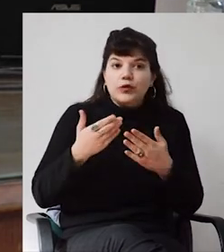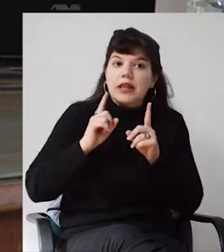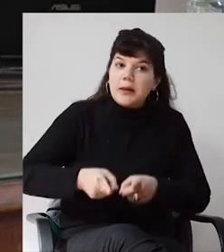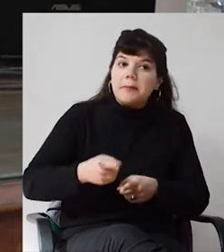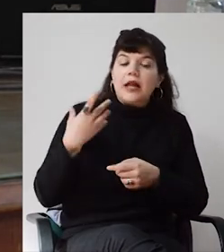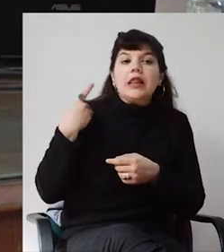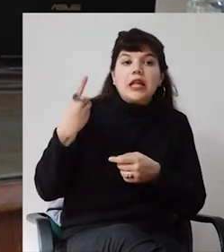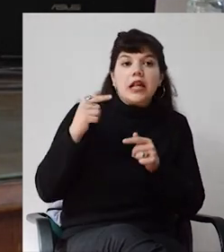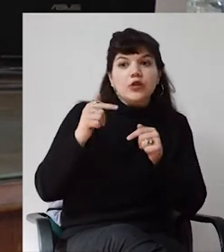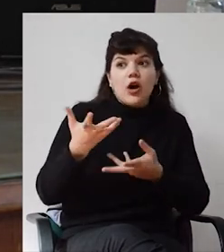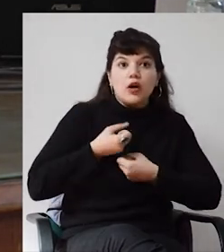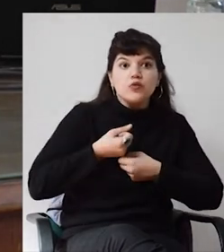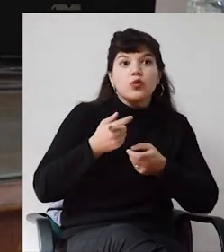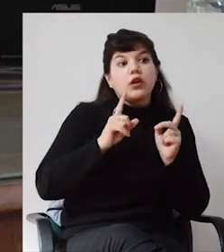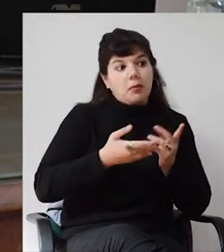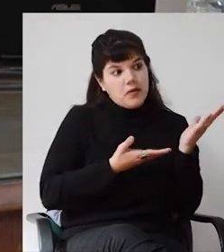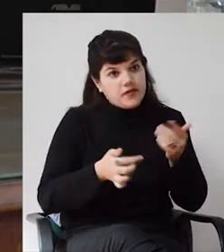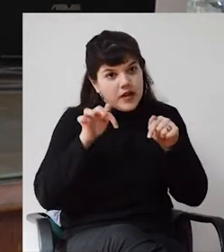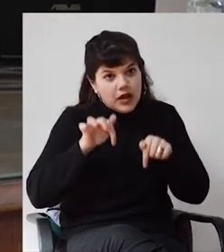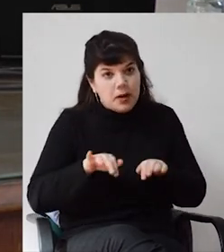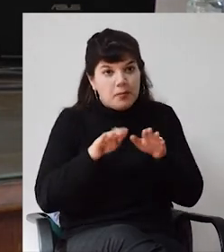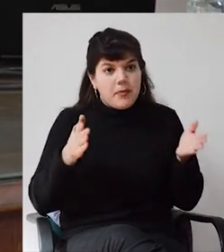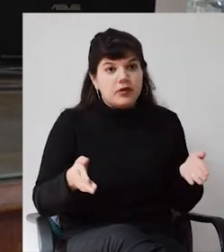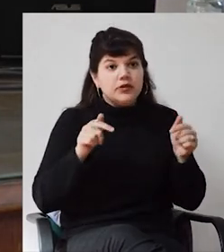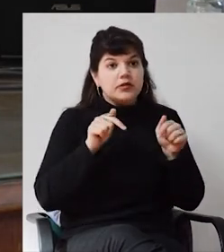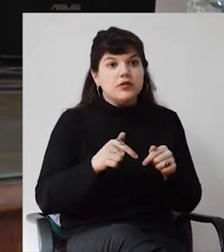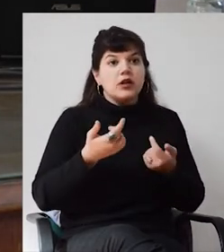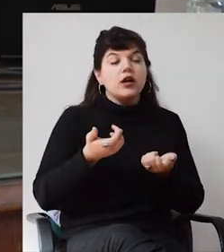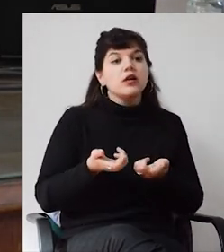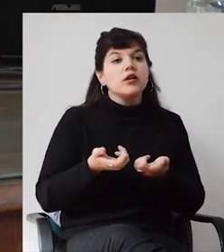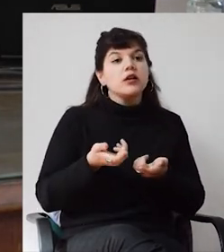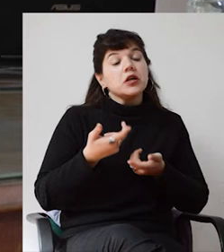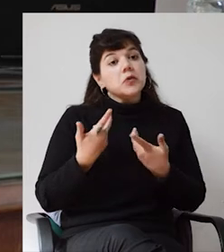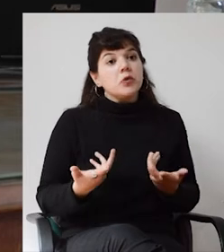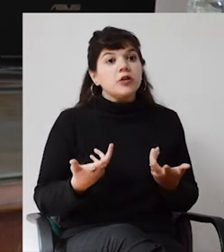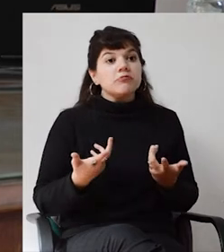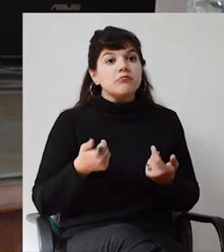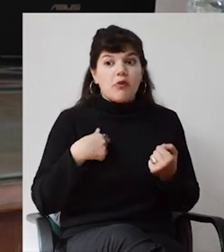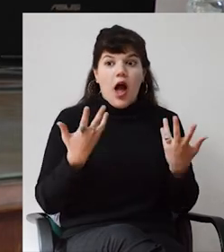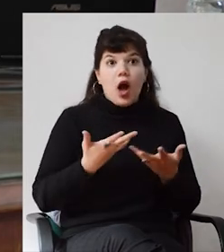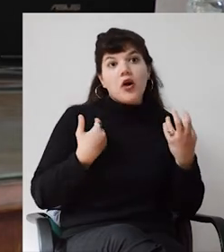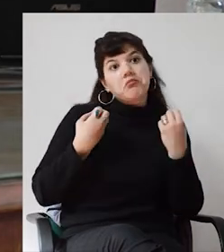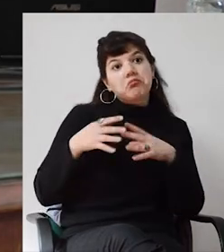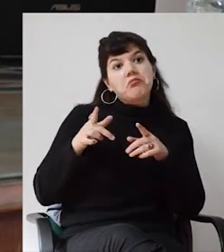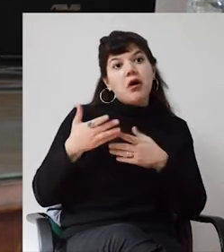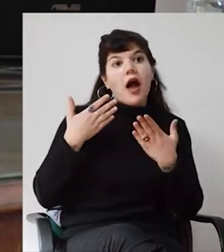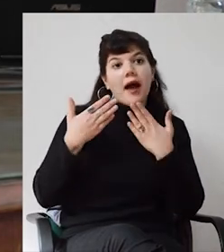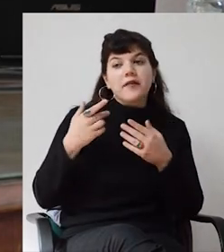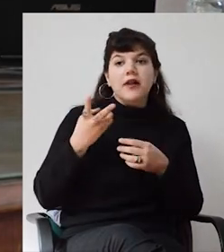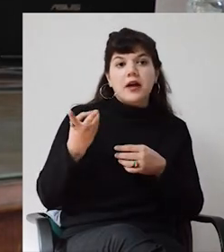de dirección y de la comisión por invitarme a participar de esta mesa como moderador. Y bueno, los